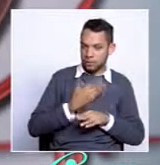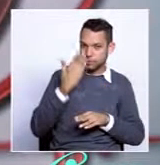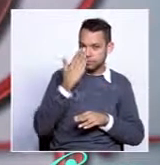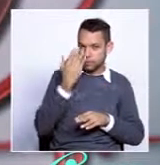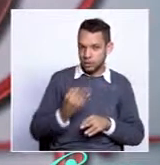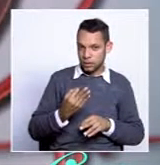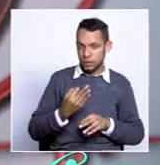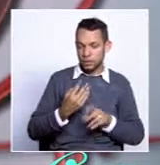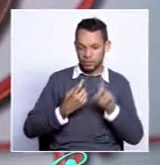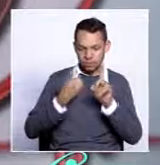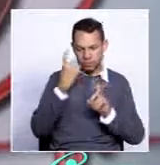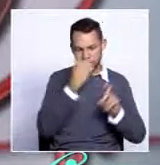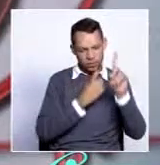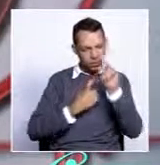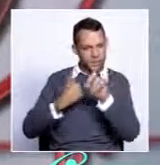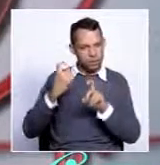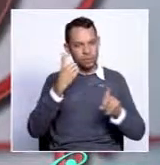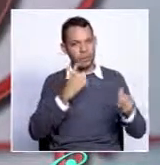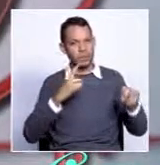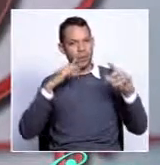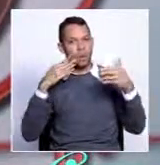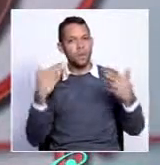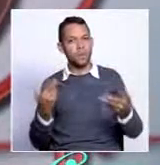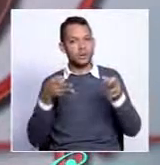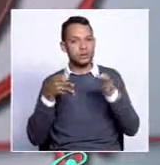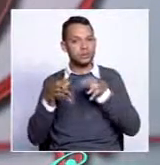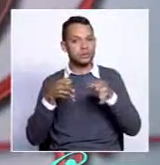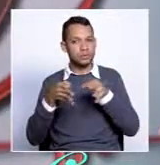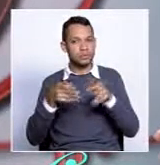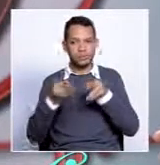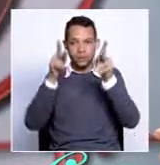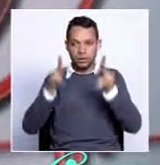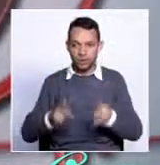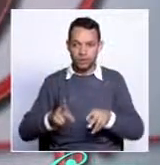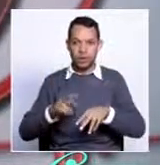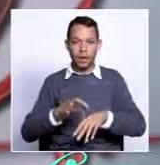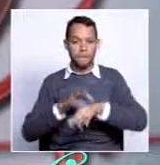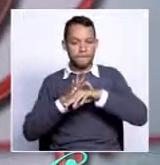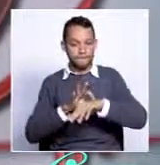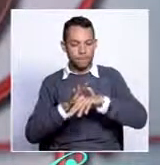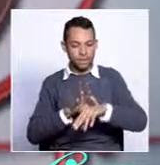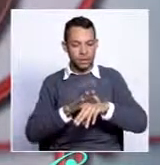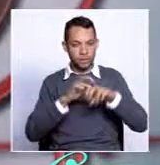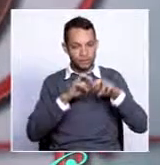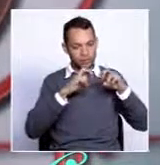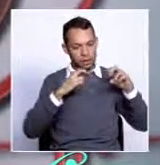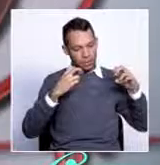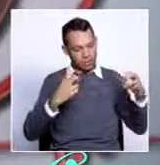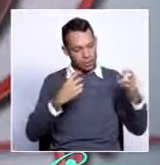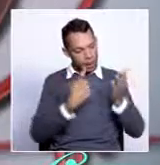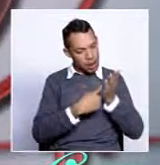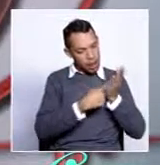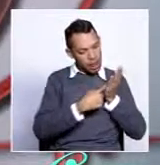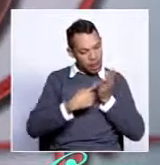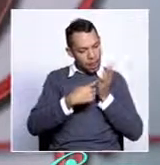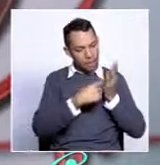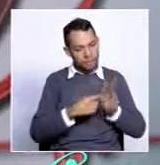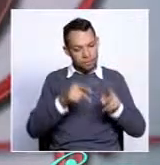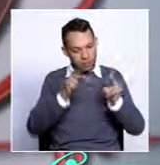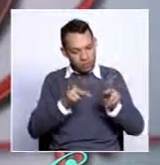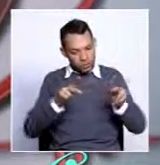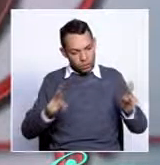como algo de reflexión yo en estos días estaba con un grupo de médicos y un médico estaba muy bravo que porque muchos pacientes